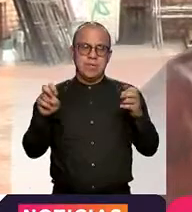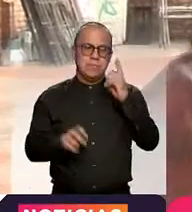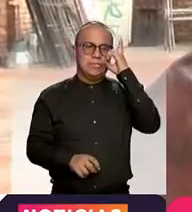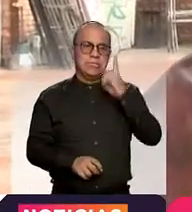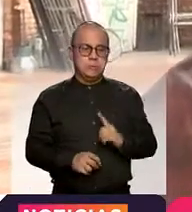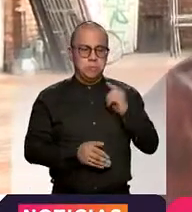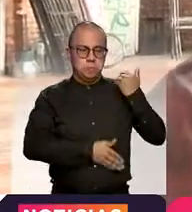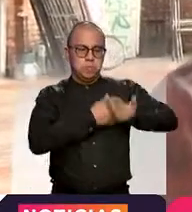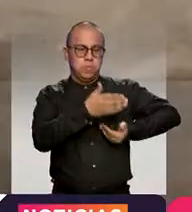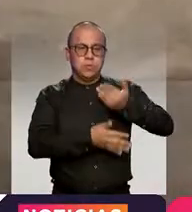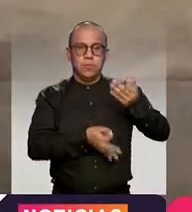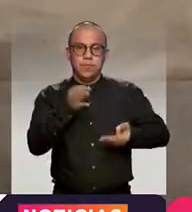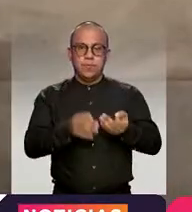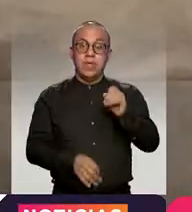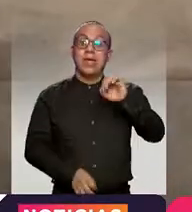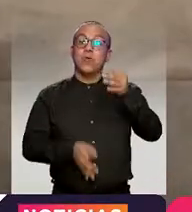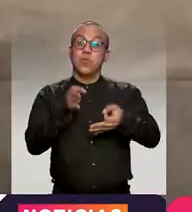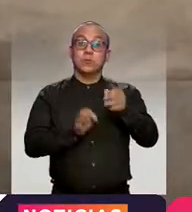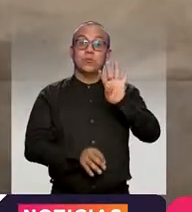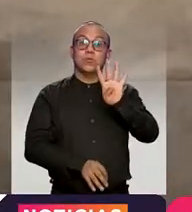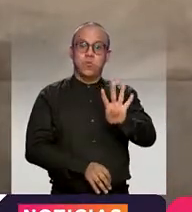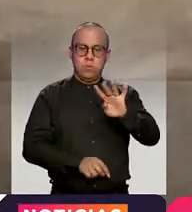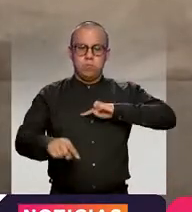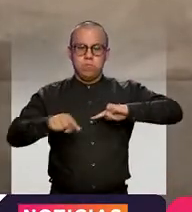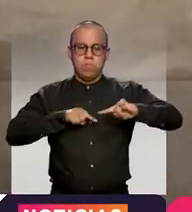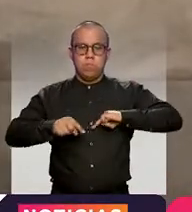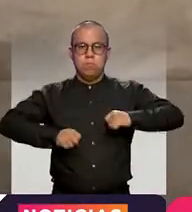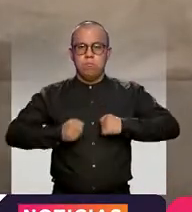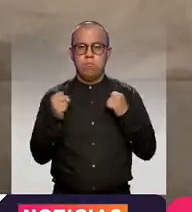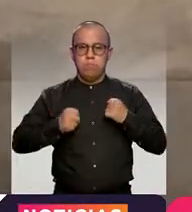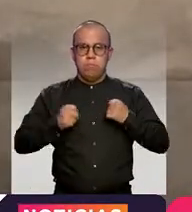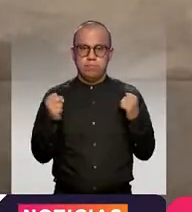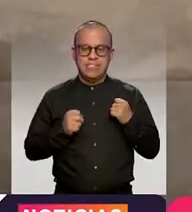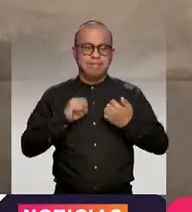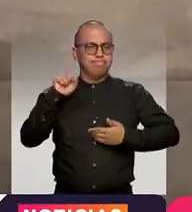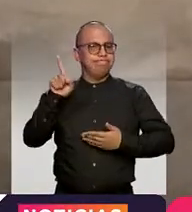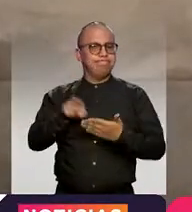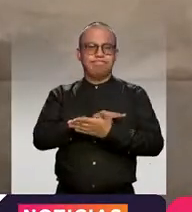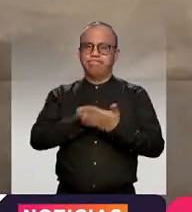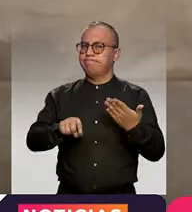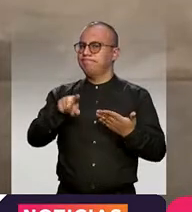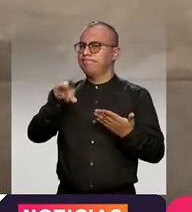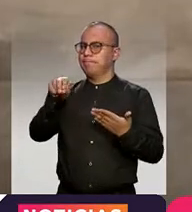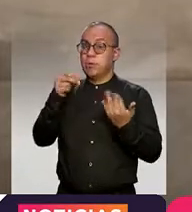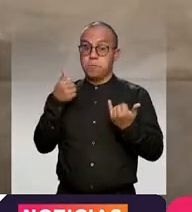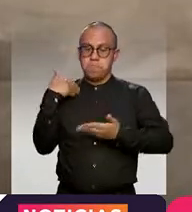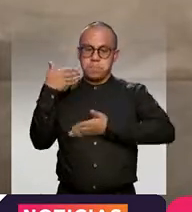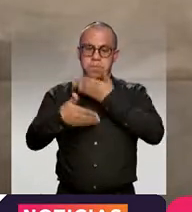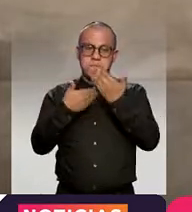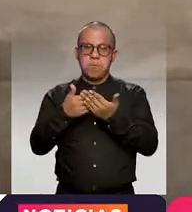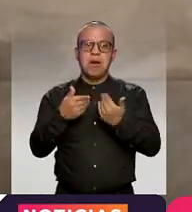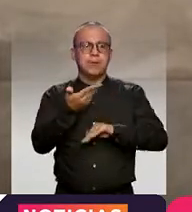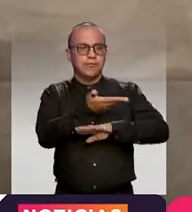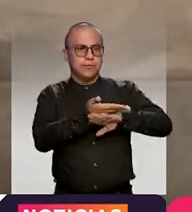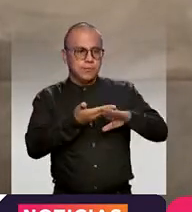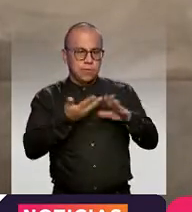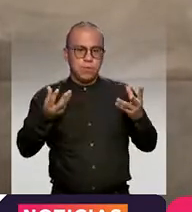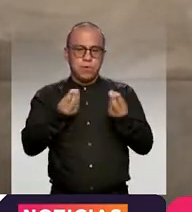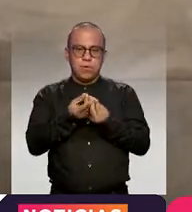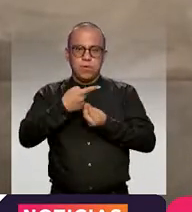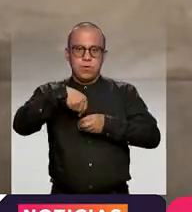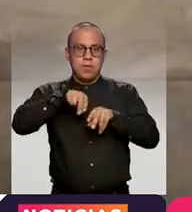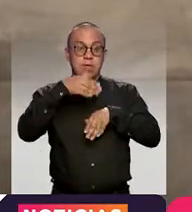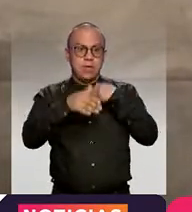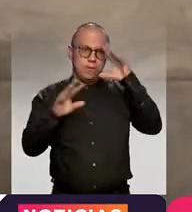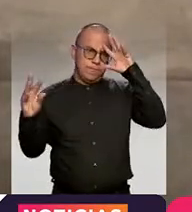decisión judicial. El juez cuarto del circuito administrativo de Bogotá negó la medida cautelar que solicitaron los taurinos contra